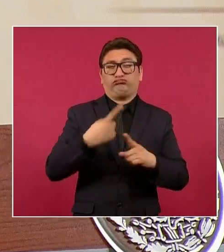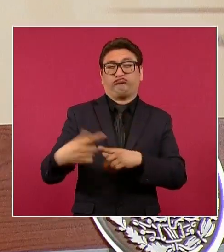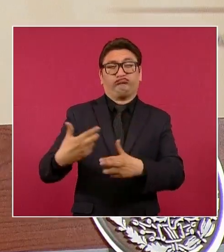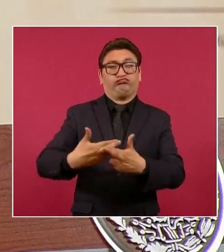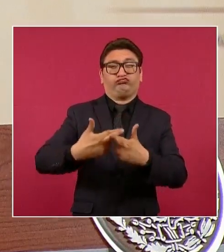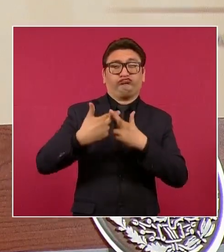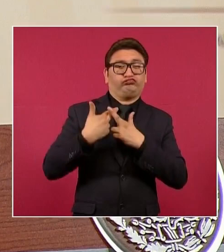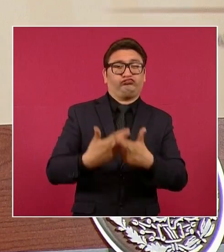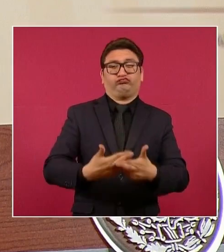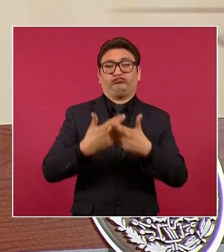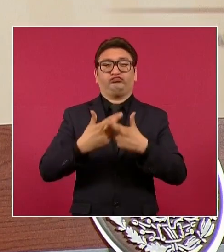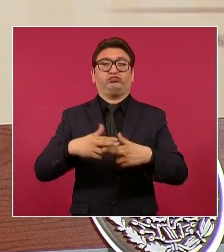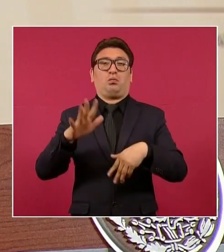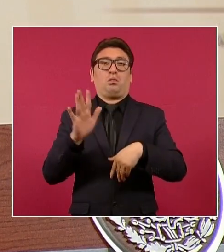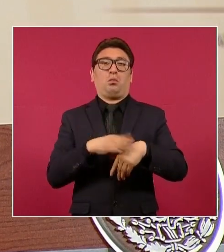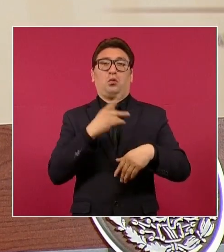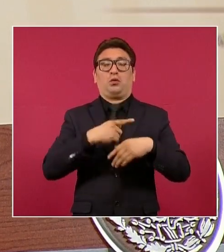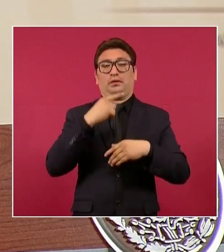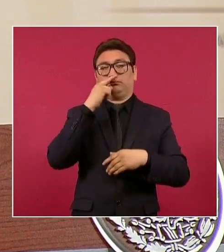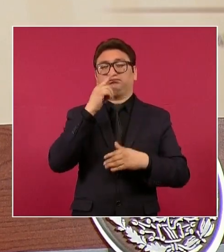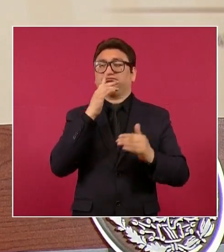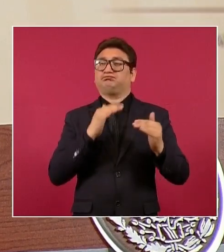auge, ¿no? Ser oficial mayor, imagínense.